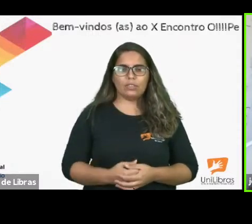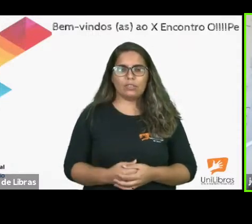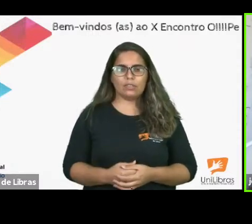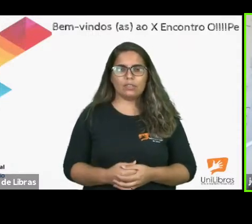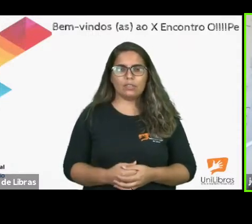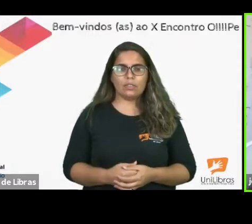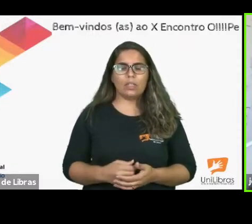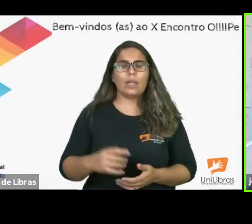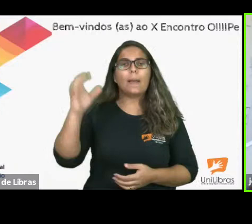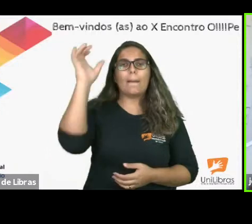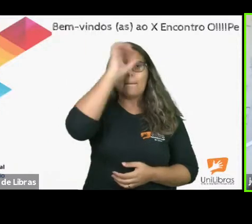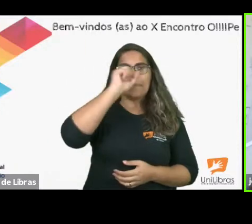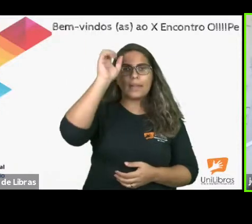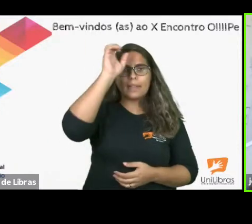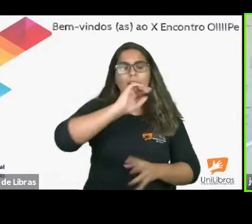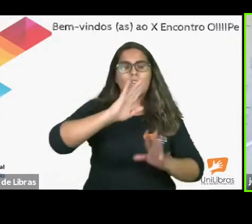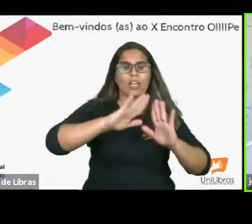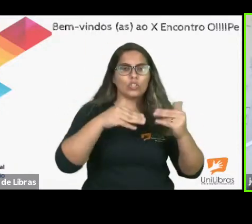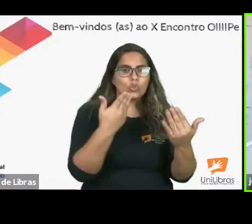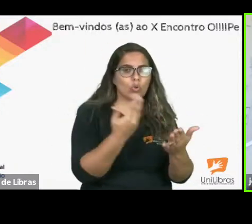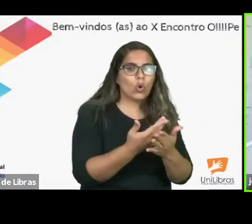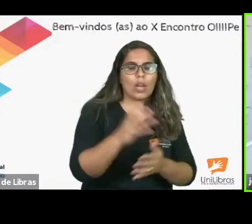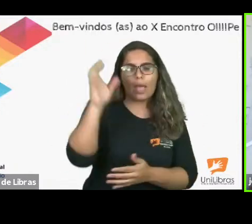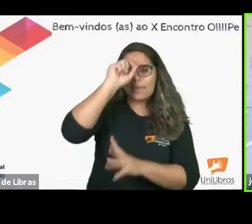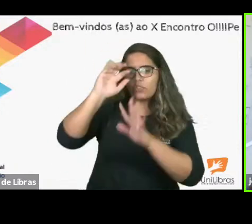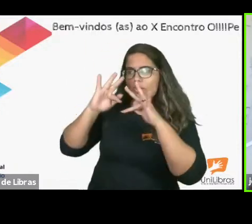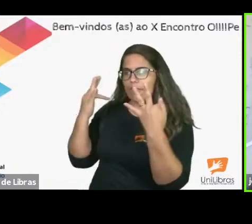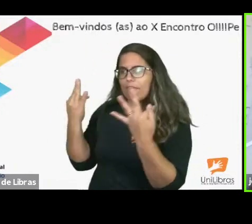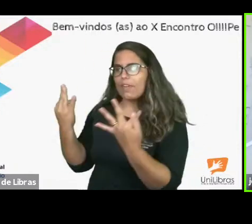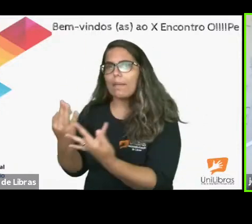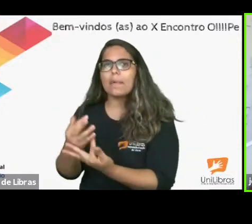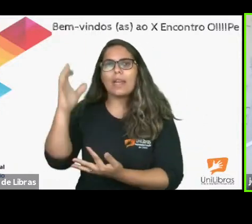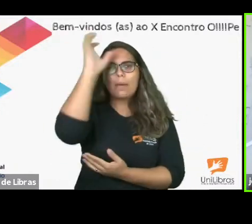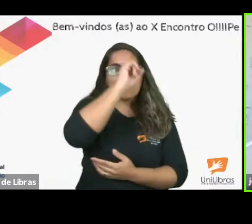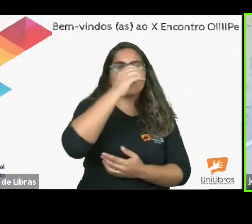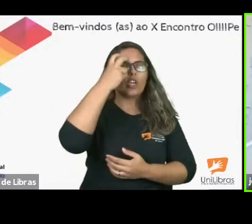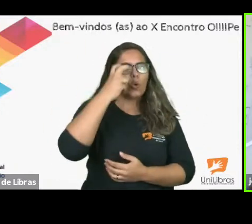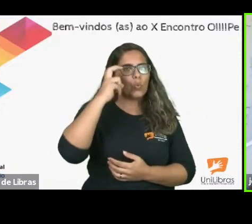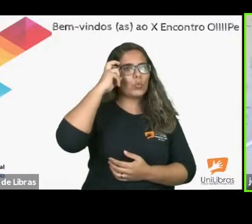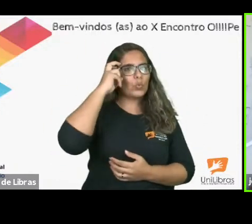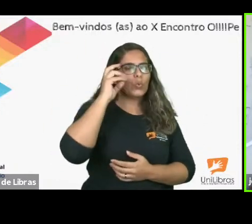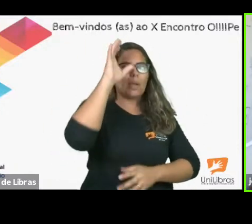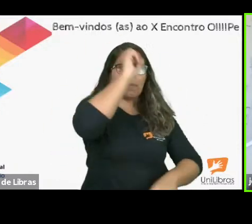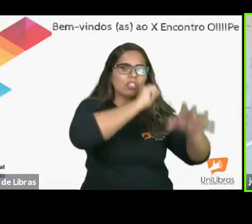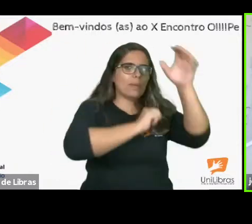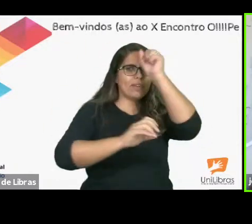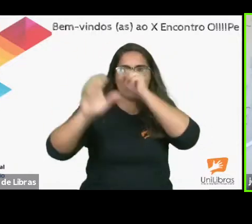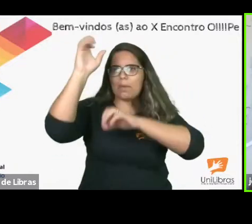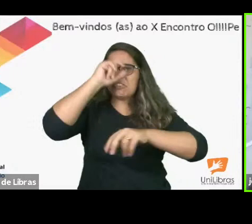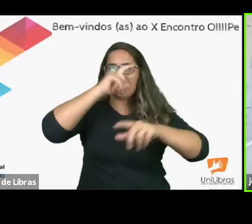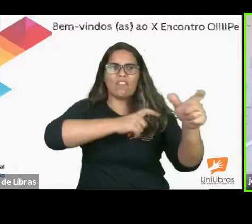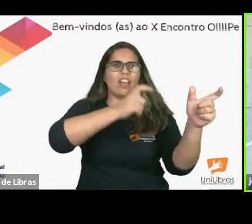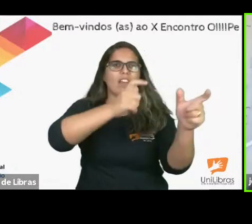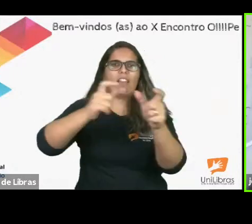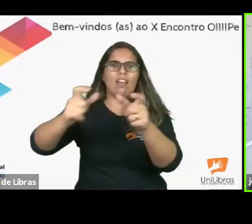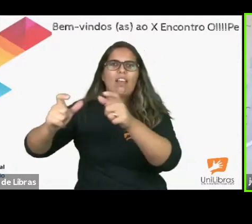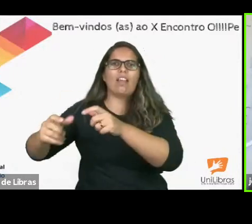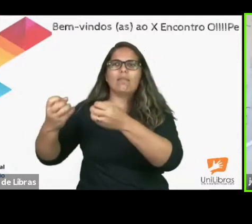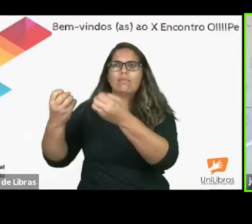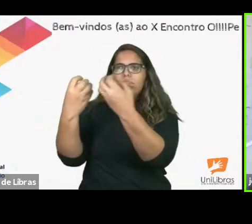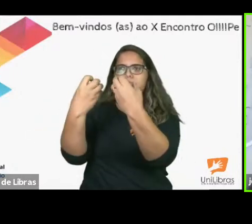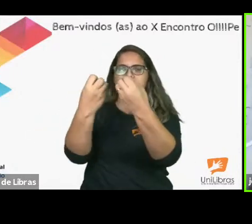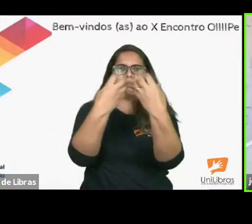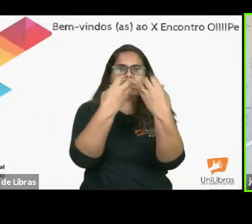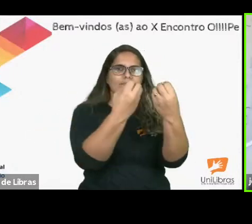aprende en su colegio, aprende en su familia, aprende en su cultura, aprende en todas partes aprendizajes que